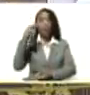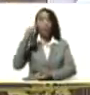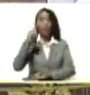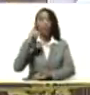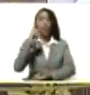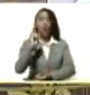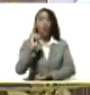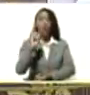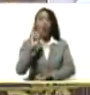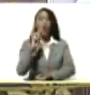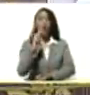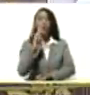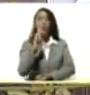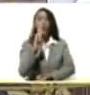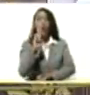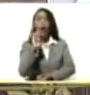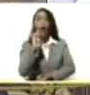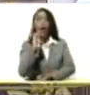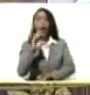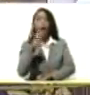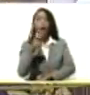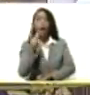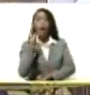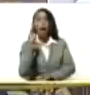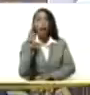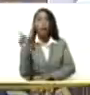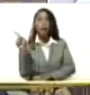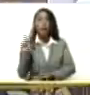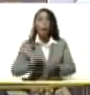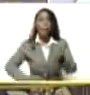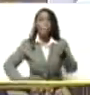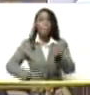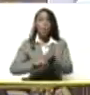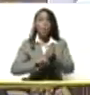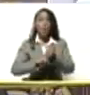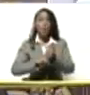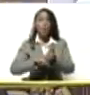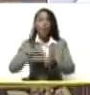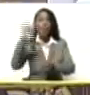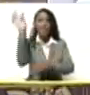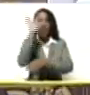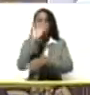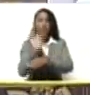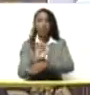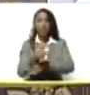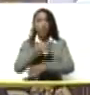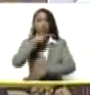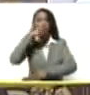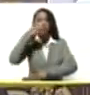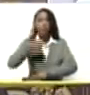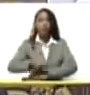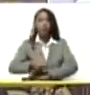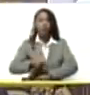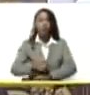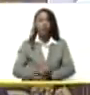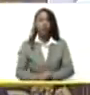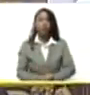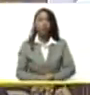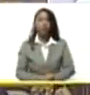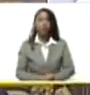en adelante sería espectacular porque estaríamos protegiéndonos ante la incertidumbre que no sabemos